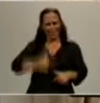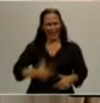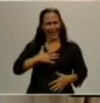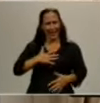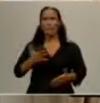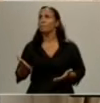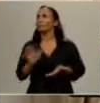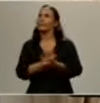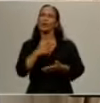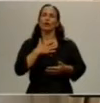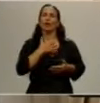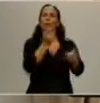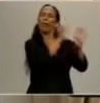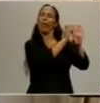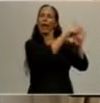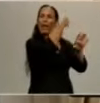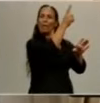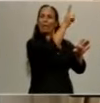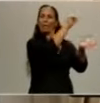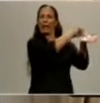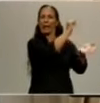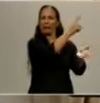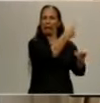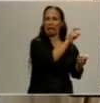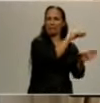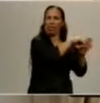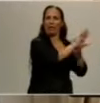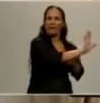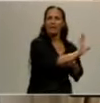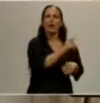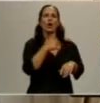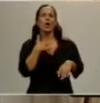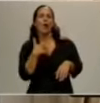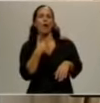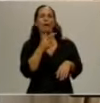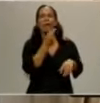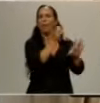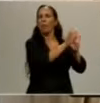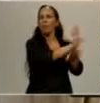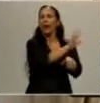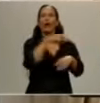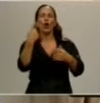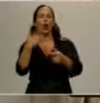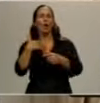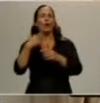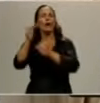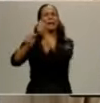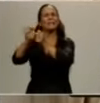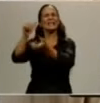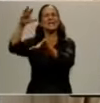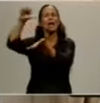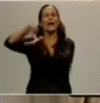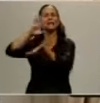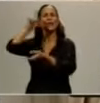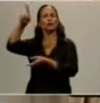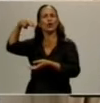desde cuentas en lugares exóticos, hasta temor a que se revelen nombres de empresas en Nevada, pasando